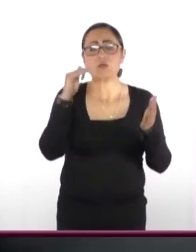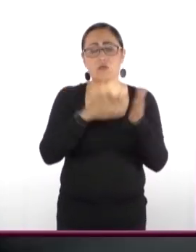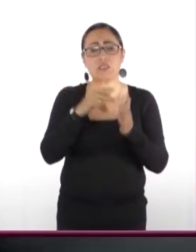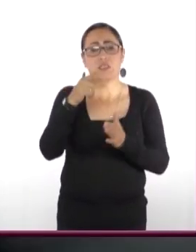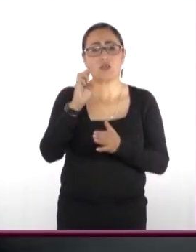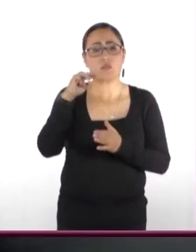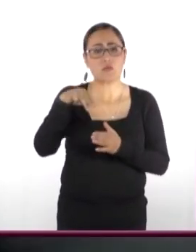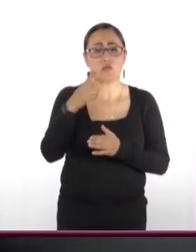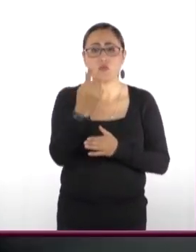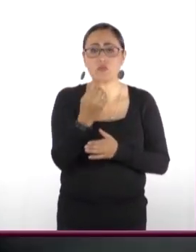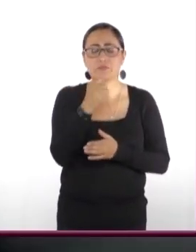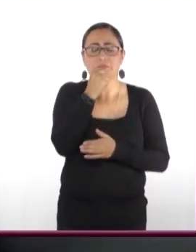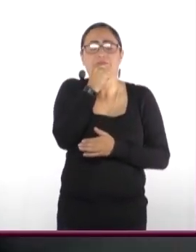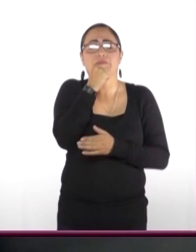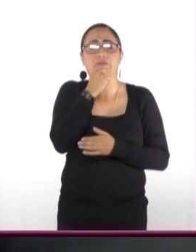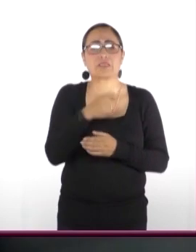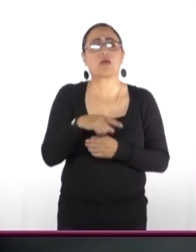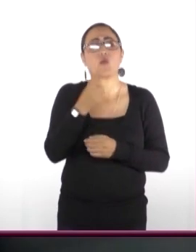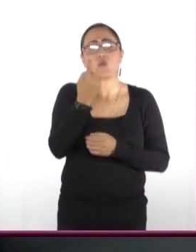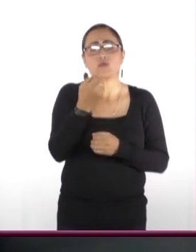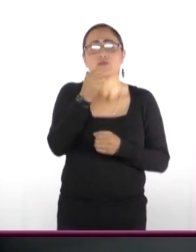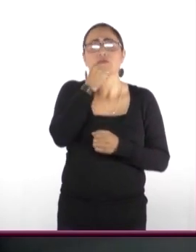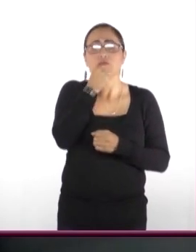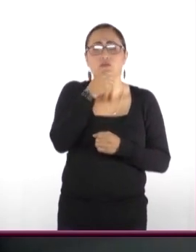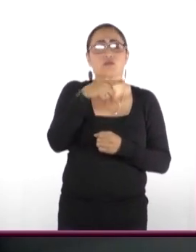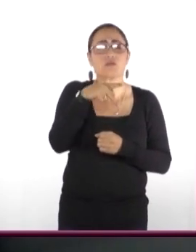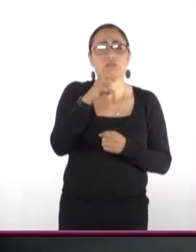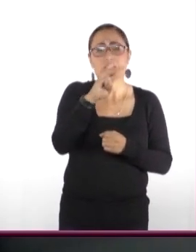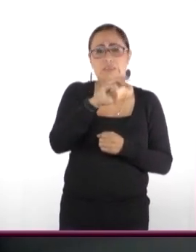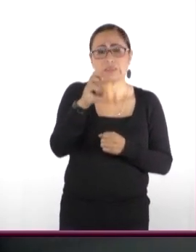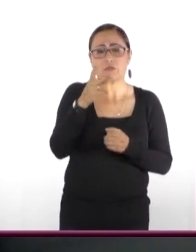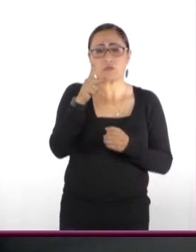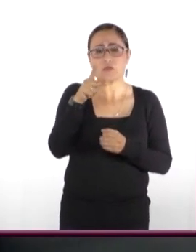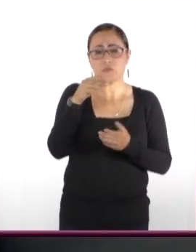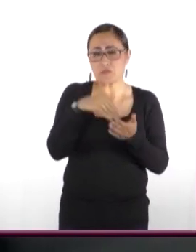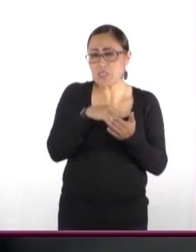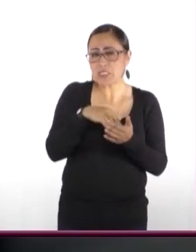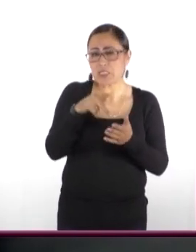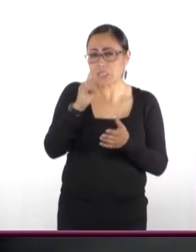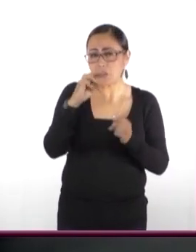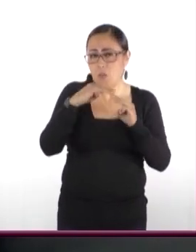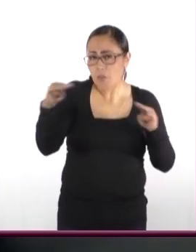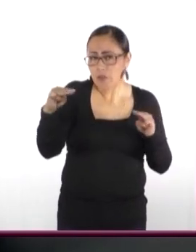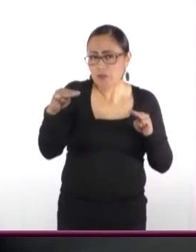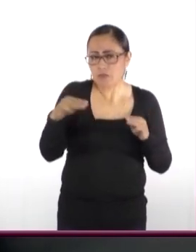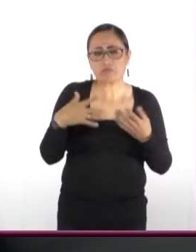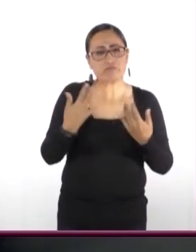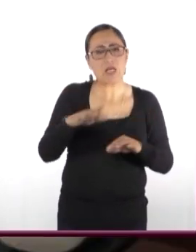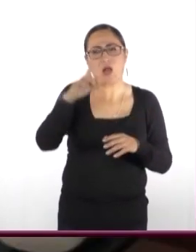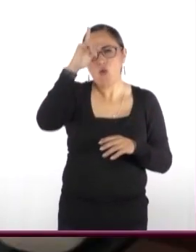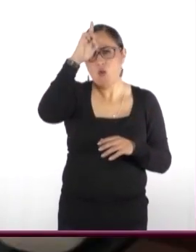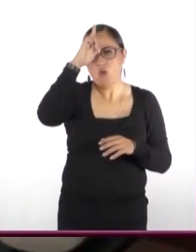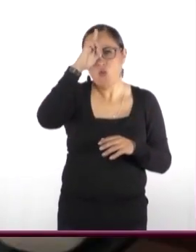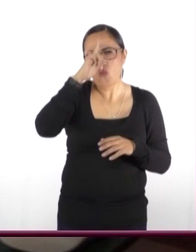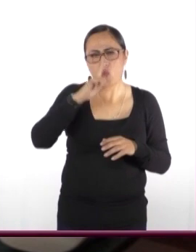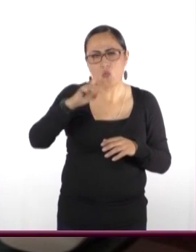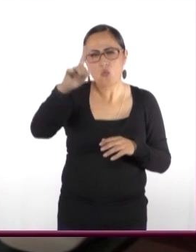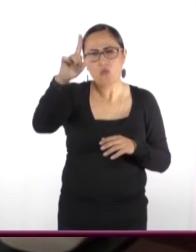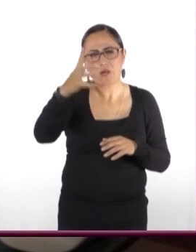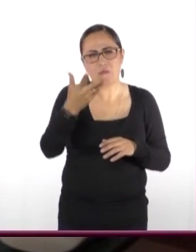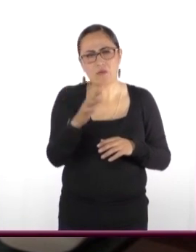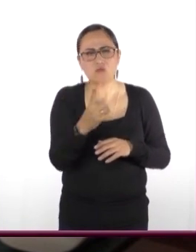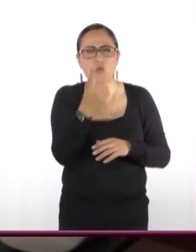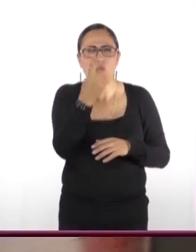por segundo. Cada segundo se recorren 300.000 kilómetros. Esto es, la distancia a la Luna es un poquito más de un